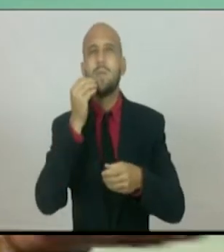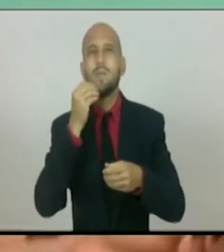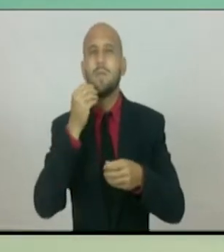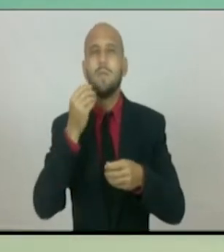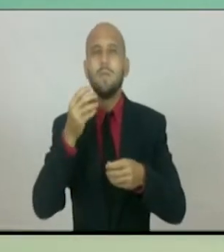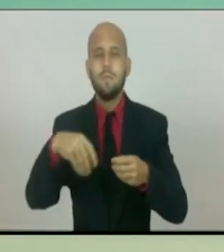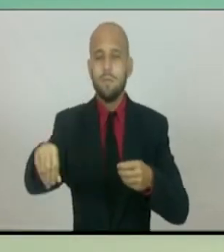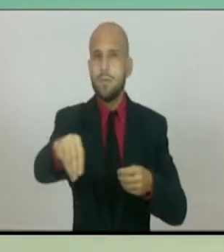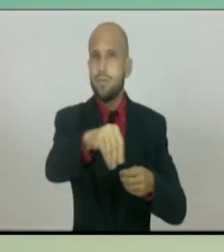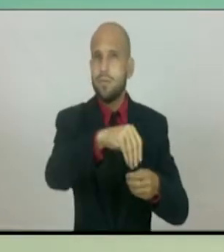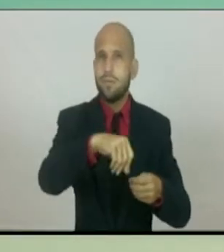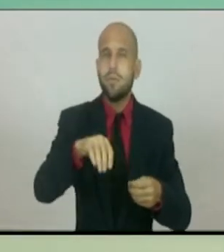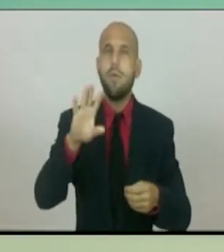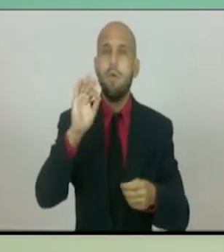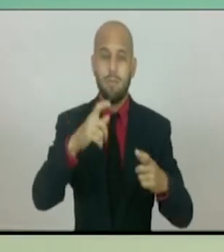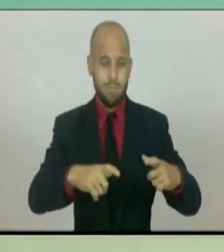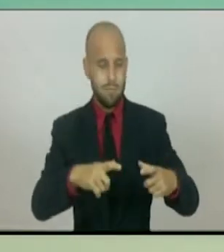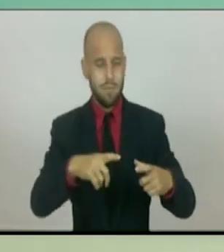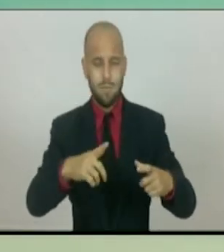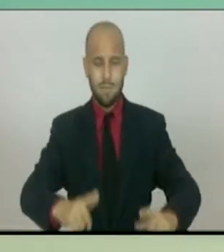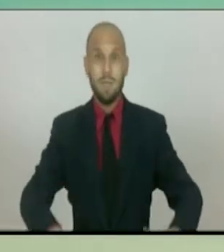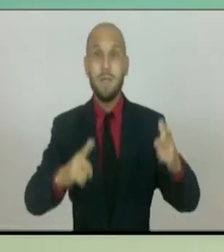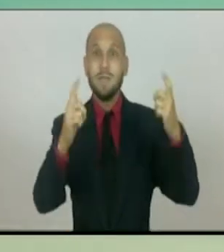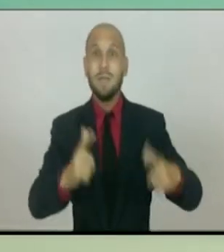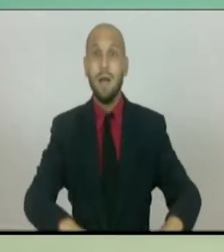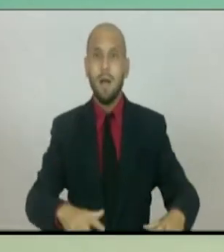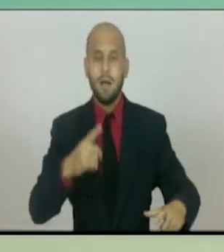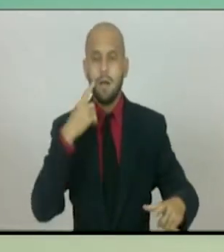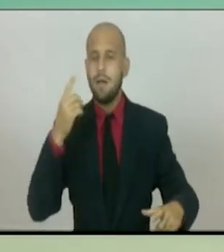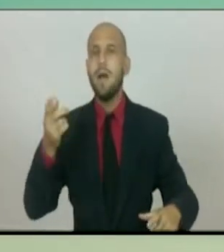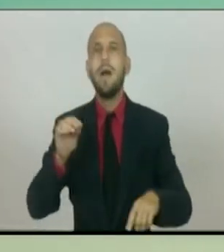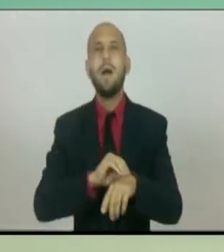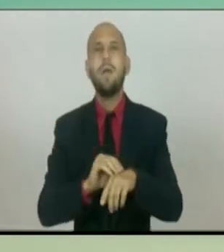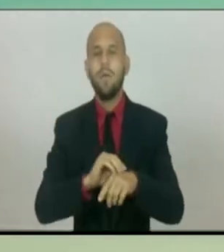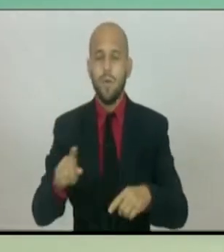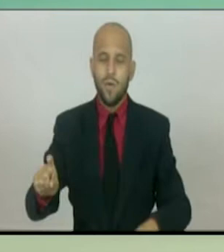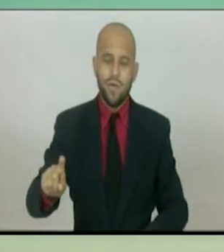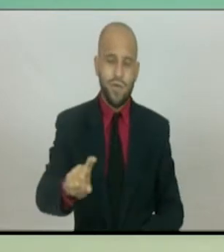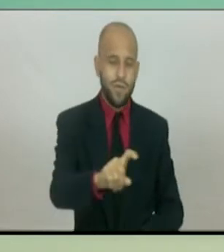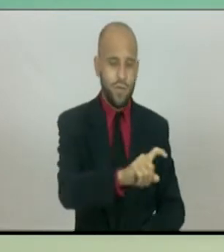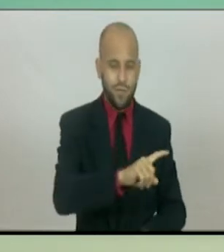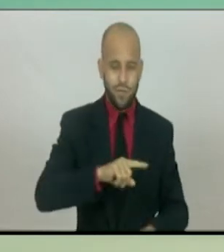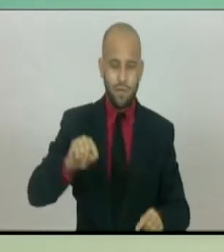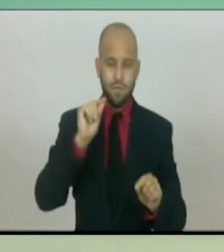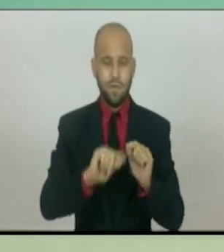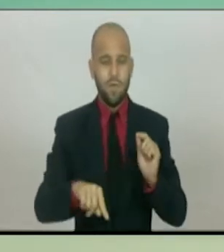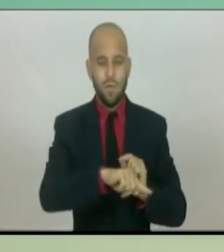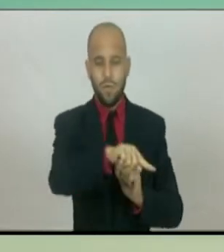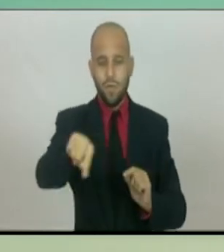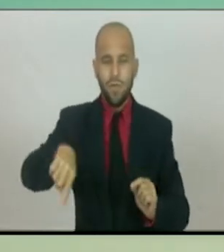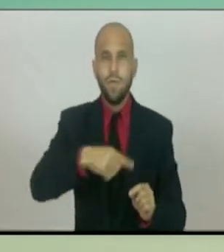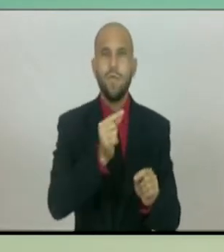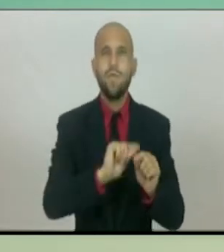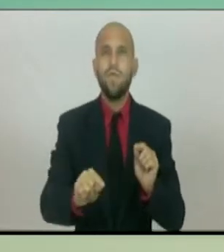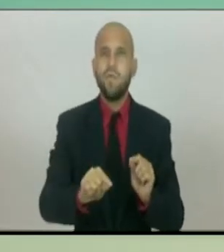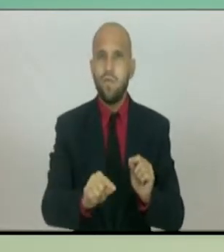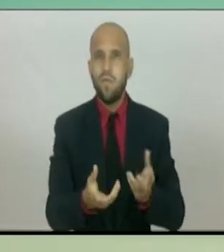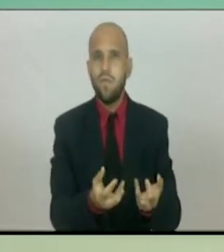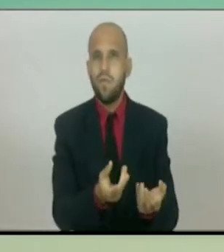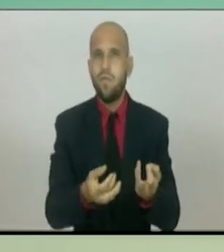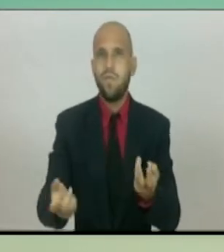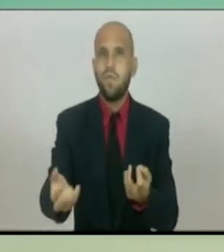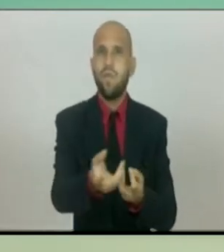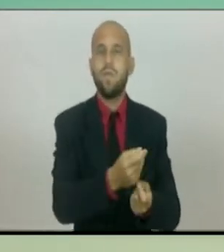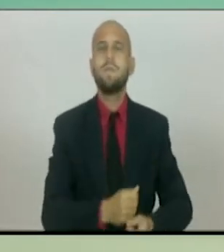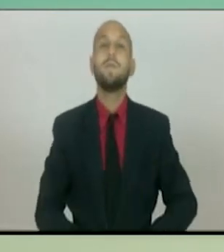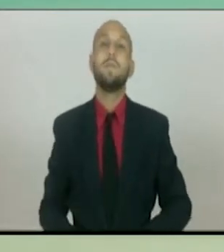los químicos para proteger los depósitos, como es en este caso el abate, y los que fumigan, bueno, pues son los que matan